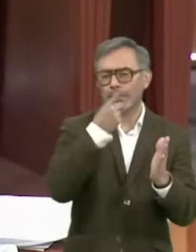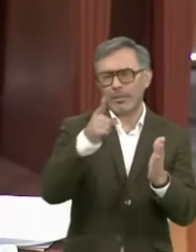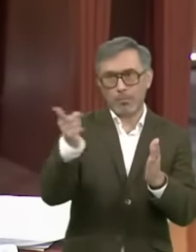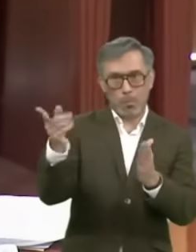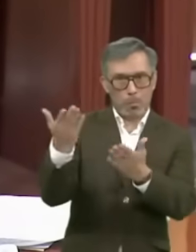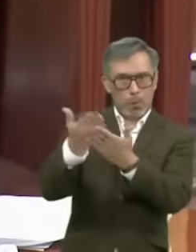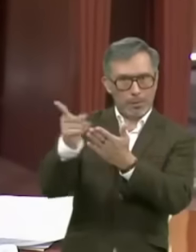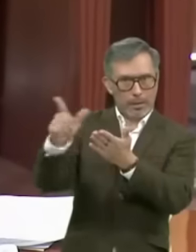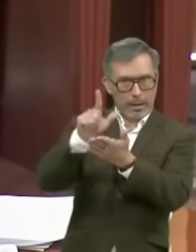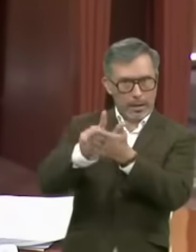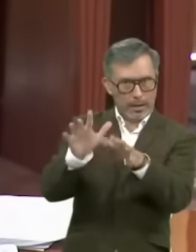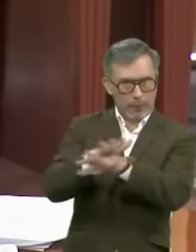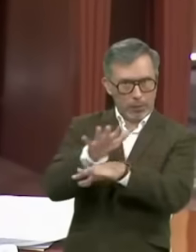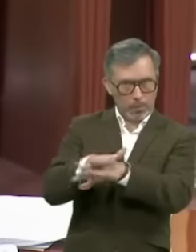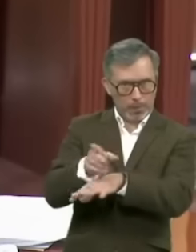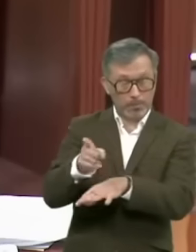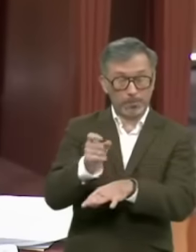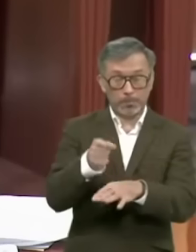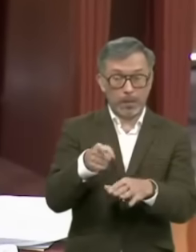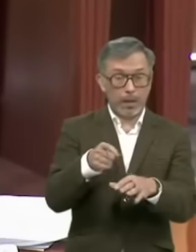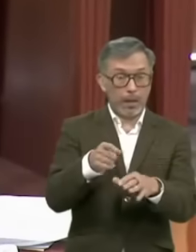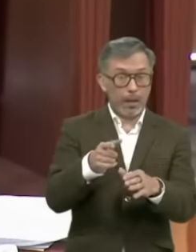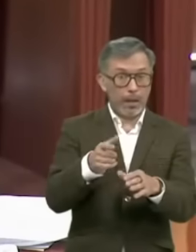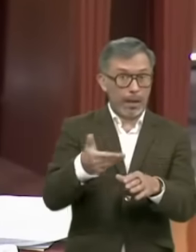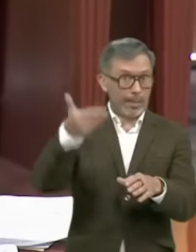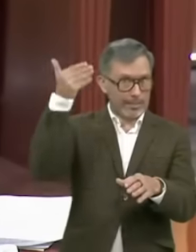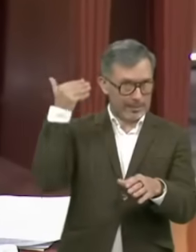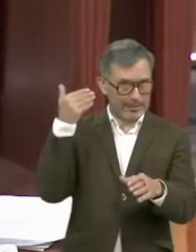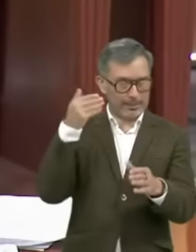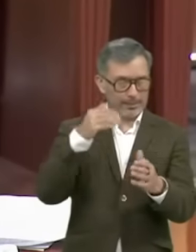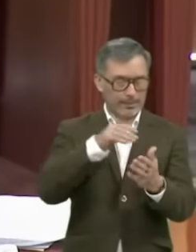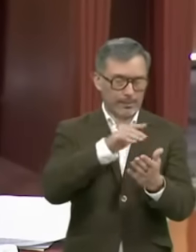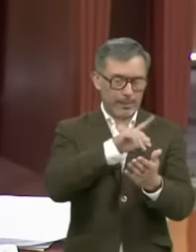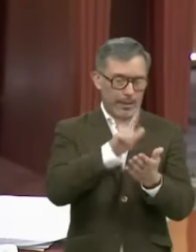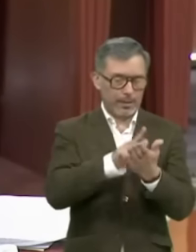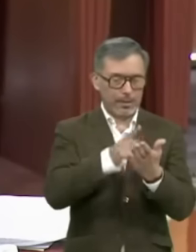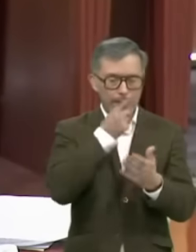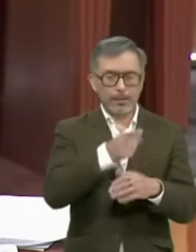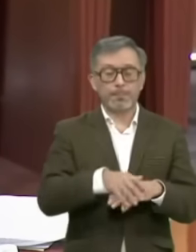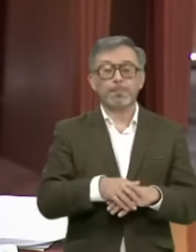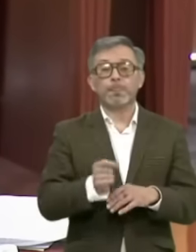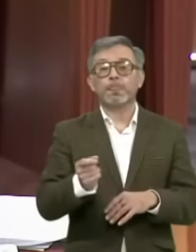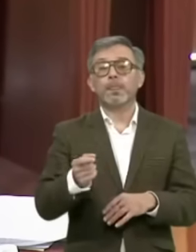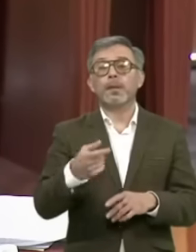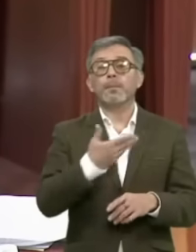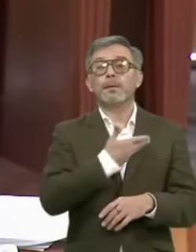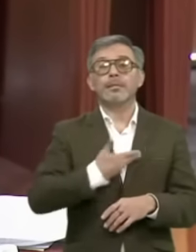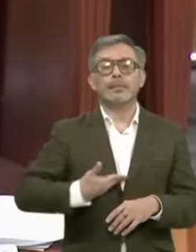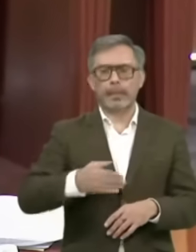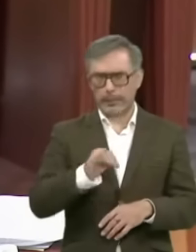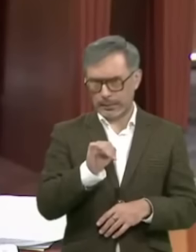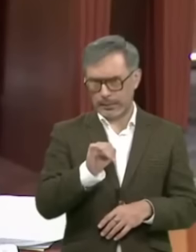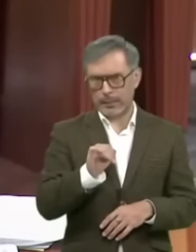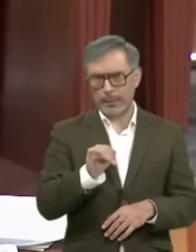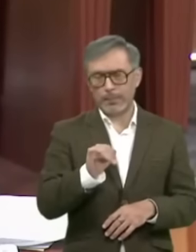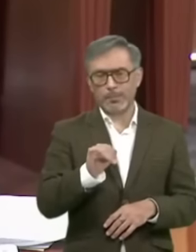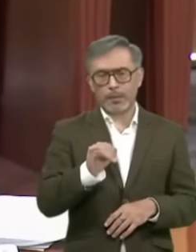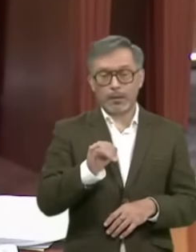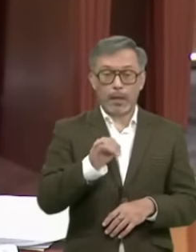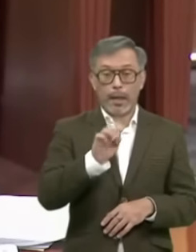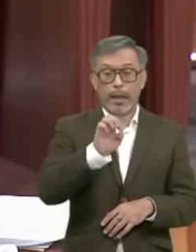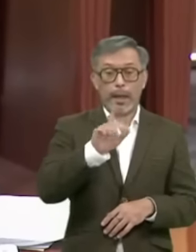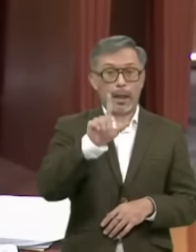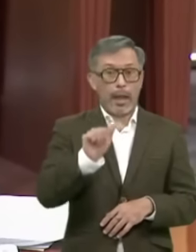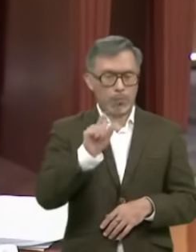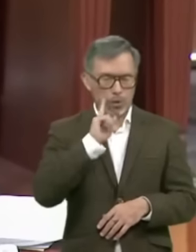que estaba en vigor antes de esta reforma, corresponden al presidente, sí, así, sin lenguaje incluyente,